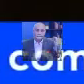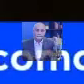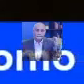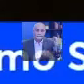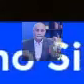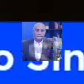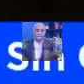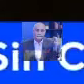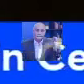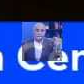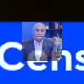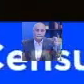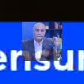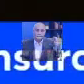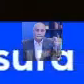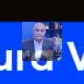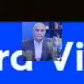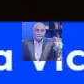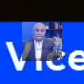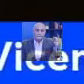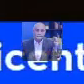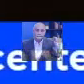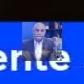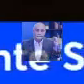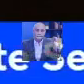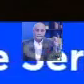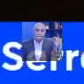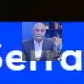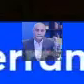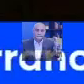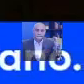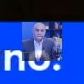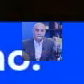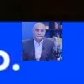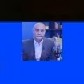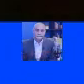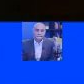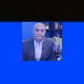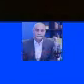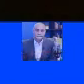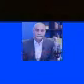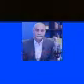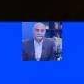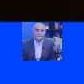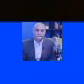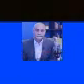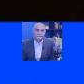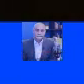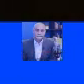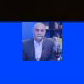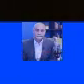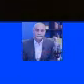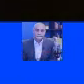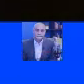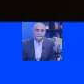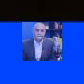reseco que a veces suelen ser este tipo de encuentros. Veíamos los abrazos que se daban al finalizar